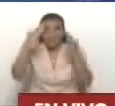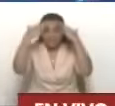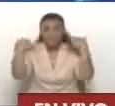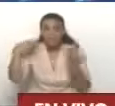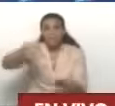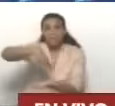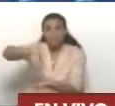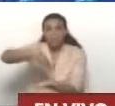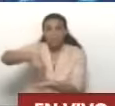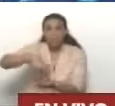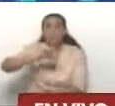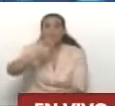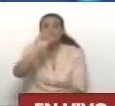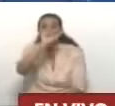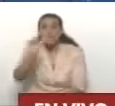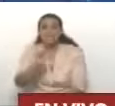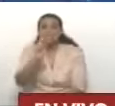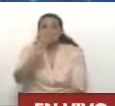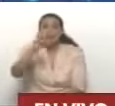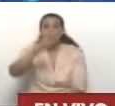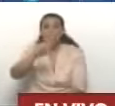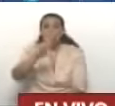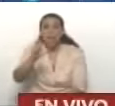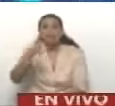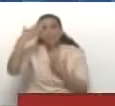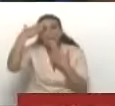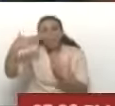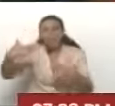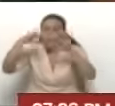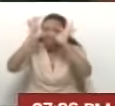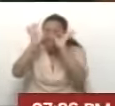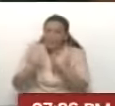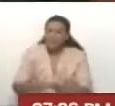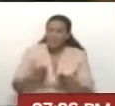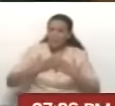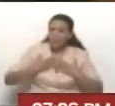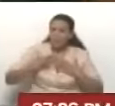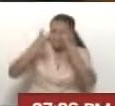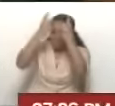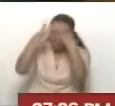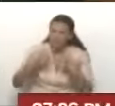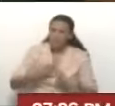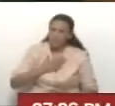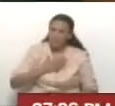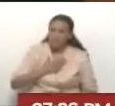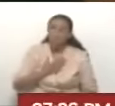Maturín, Samuel Gamboa, deme su saludo y bendición.